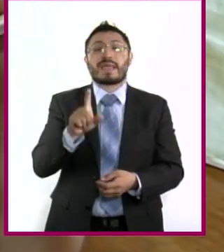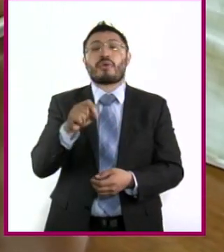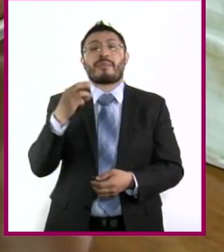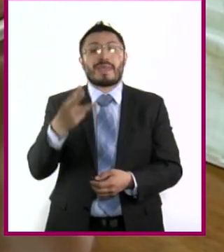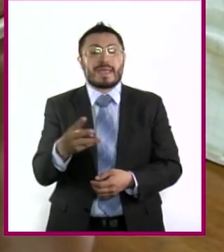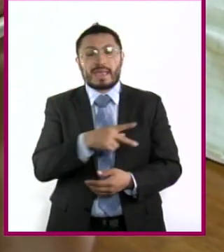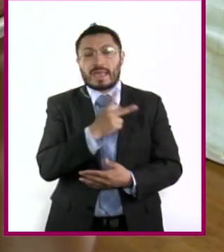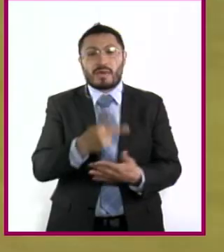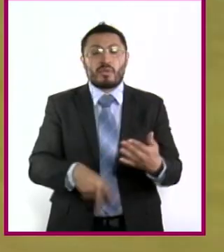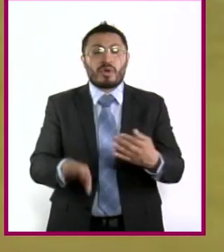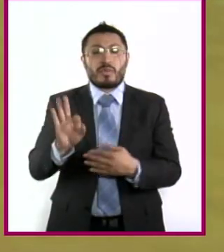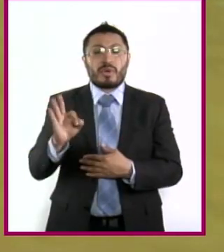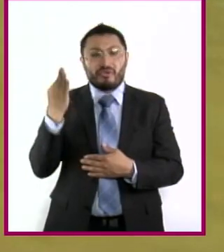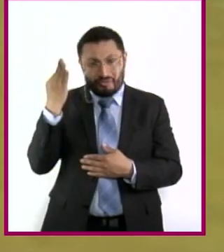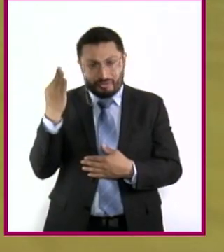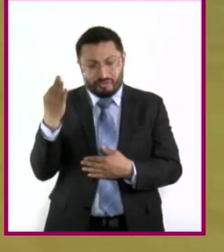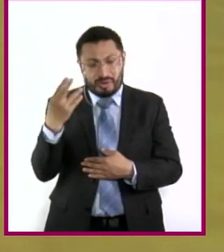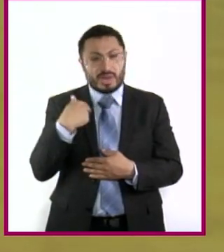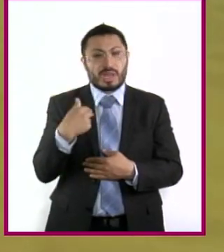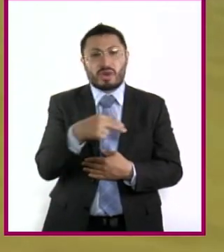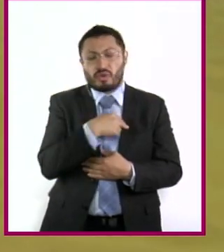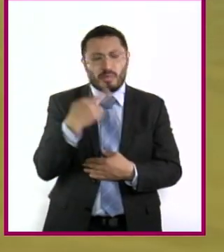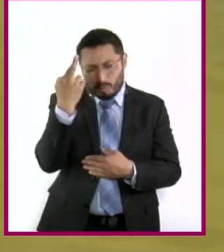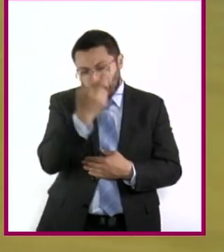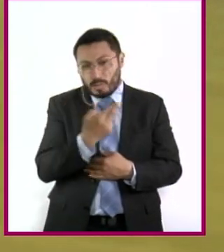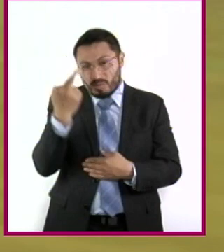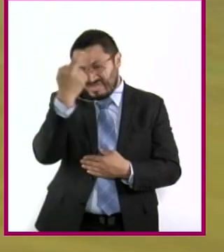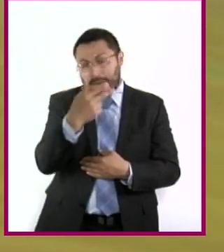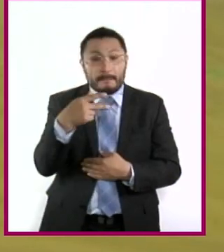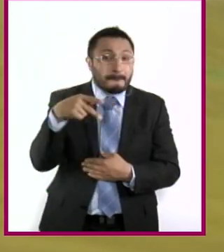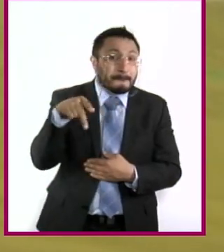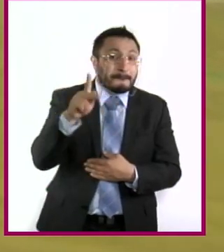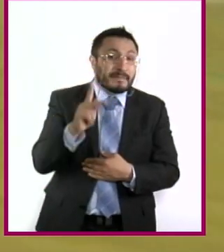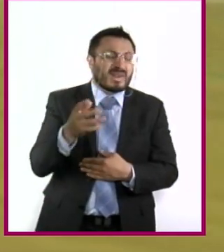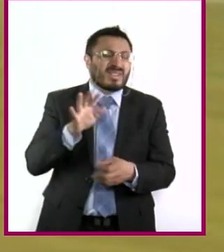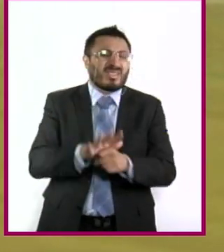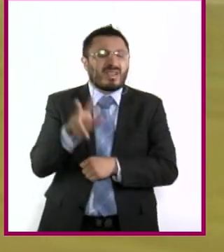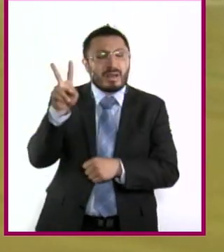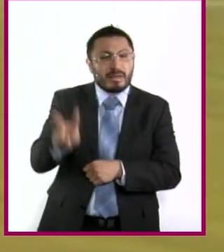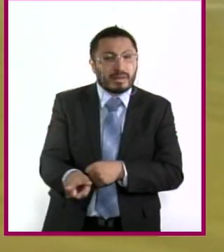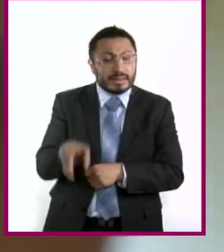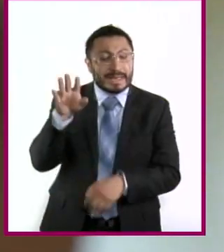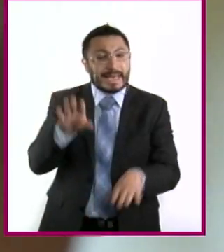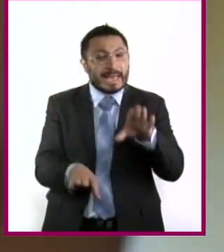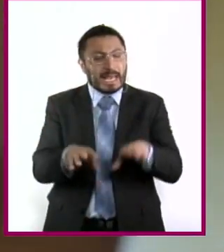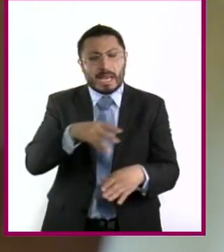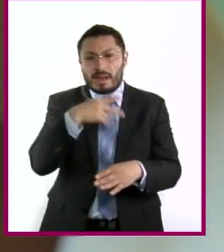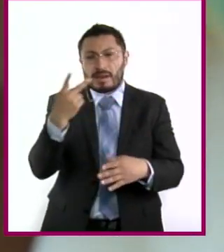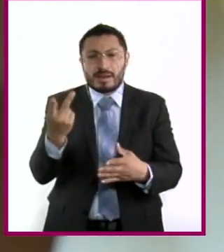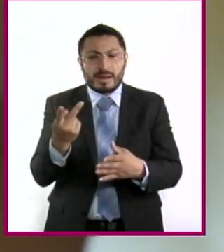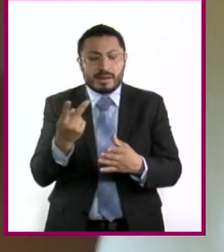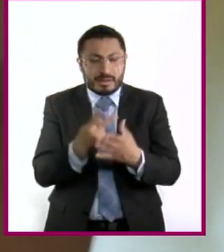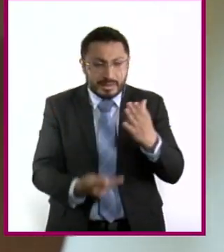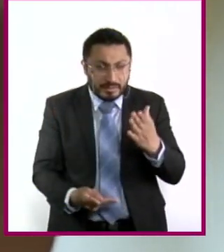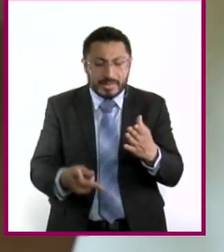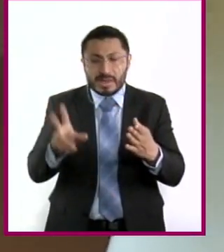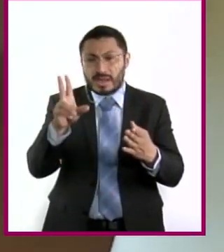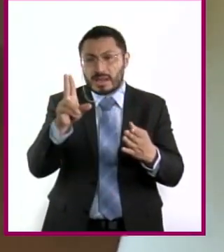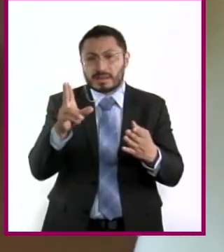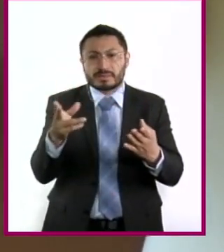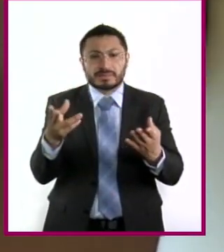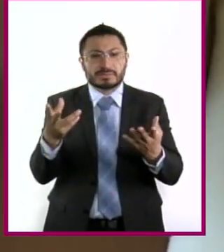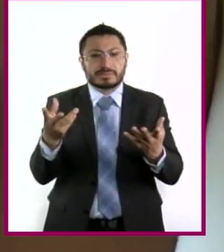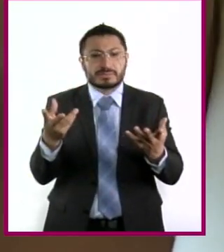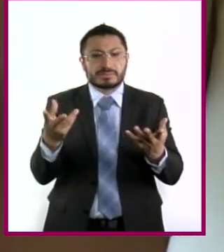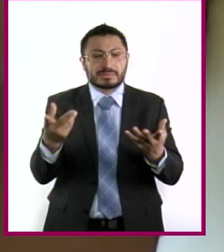programas federales que nosotros analizamos, pero en realidad muchos de estos programas se concentran en el ámbito